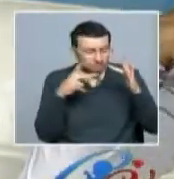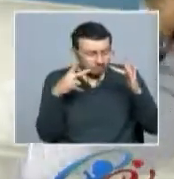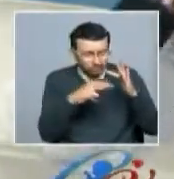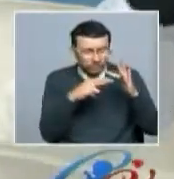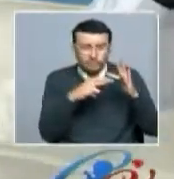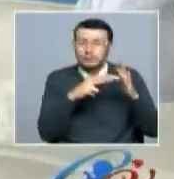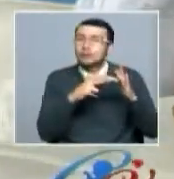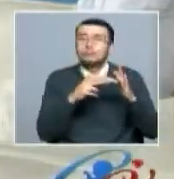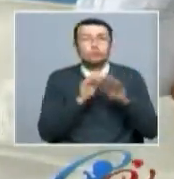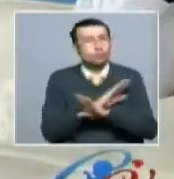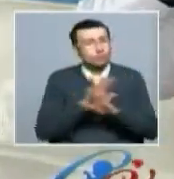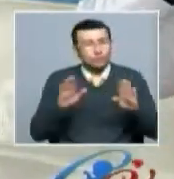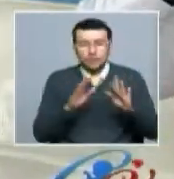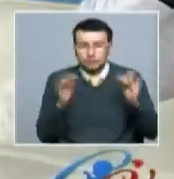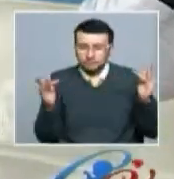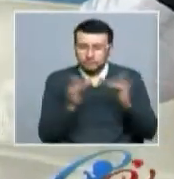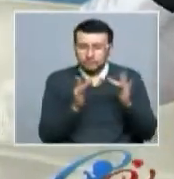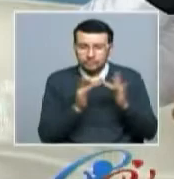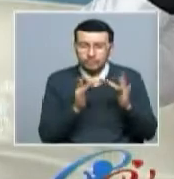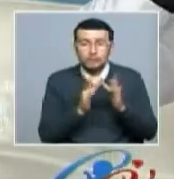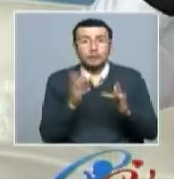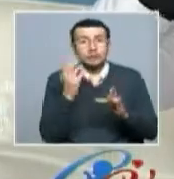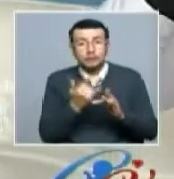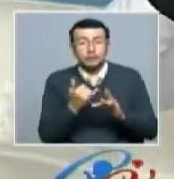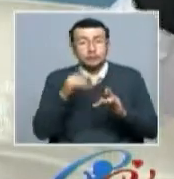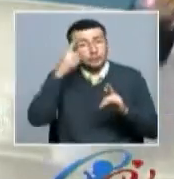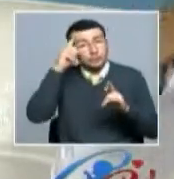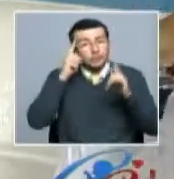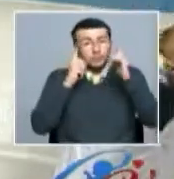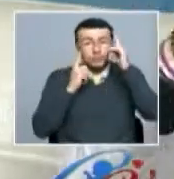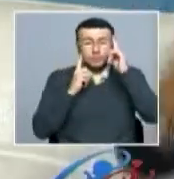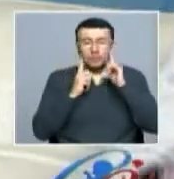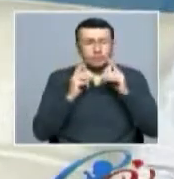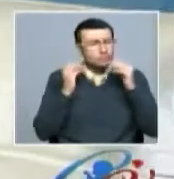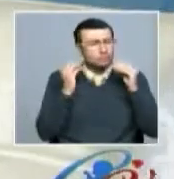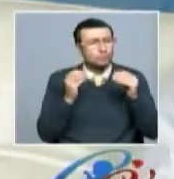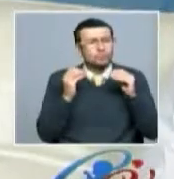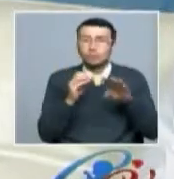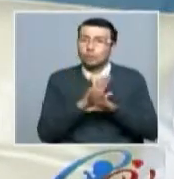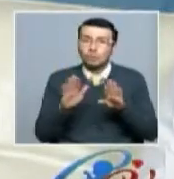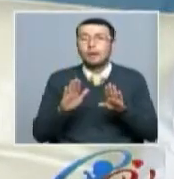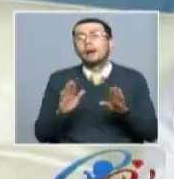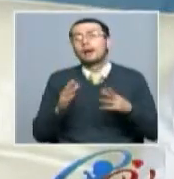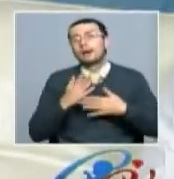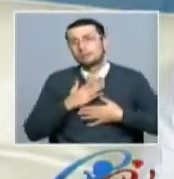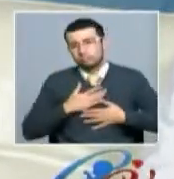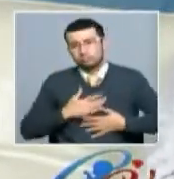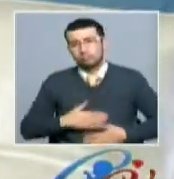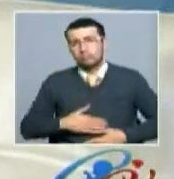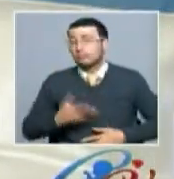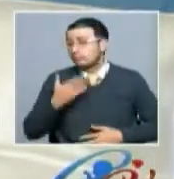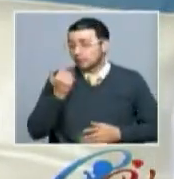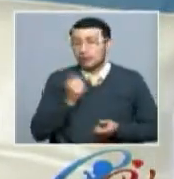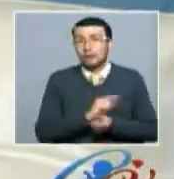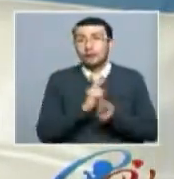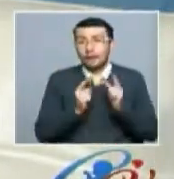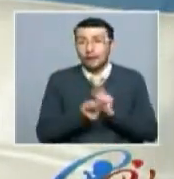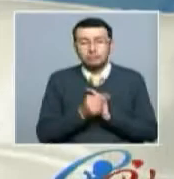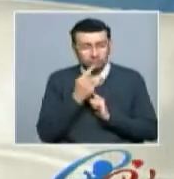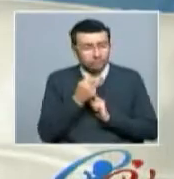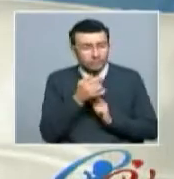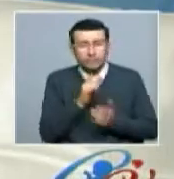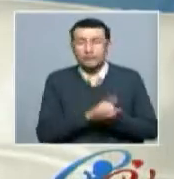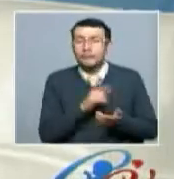esa comunicación a esas glándulas sudoríparas no fueran tan grandes y la persona no estuviera sudando. Entonces miren lo importante